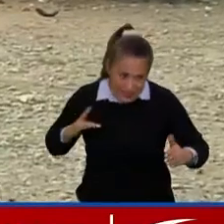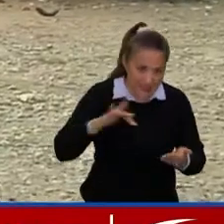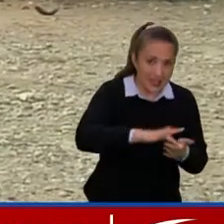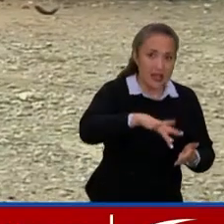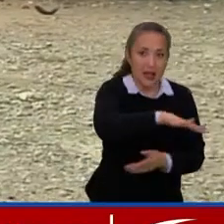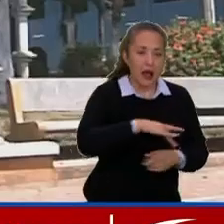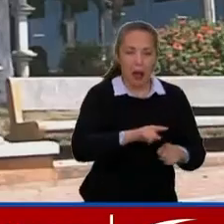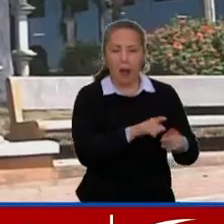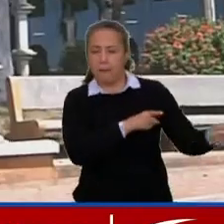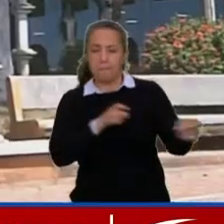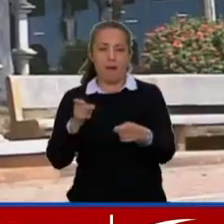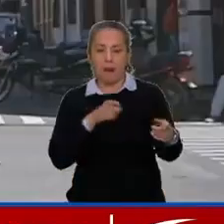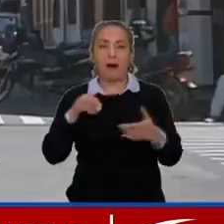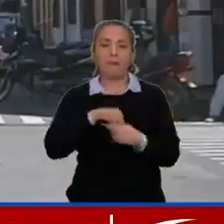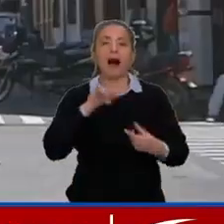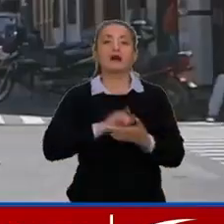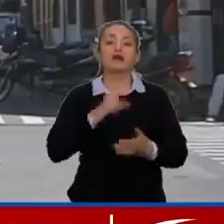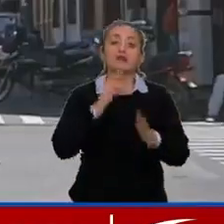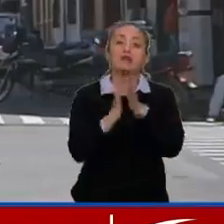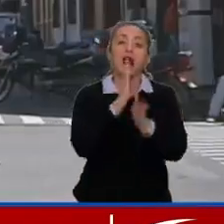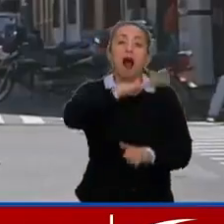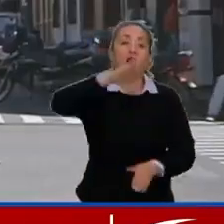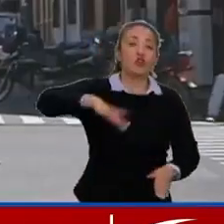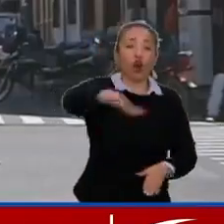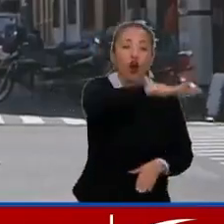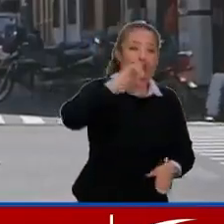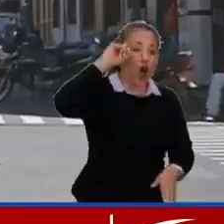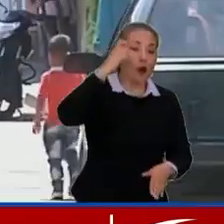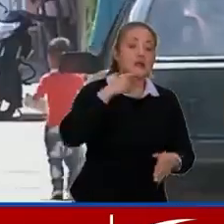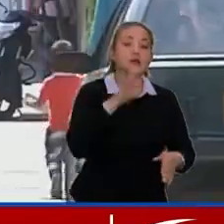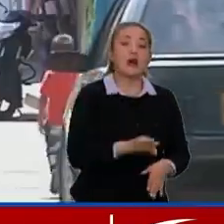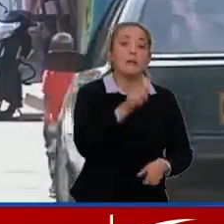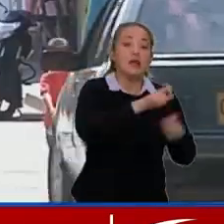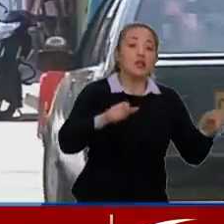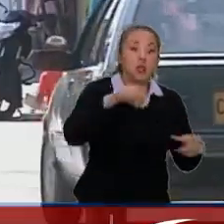gobernación de Antioquia, la población civil estuvo confinada 24 horas.